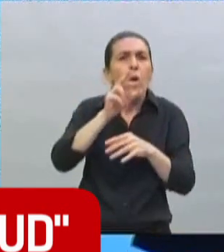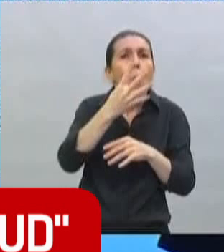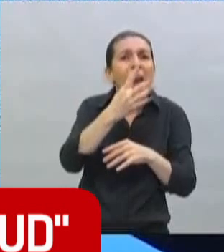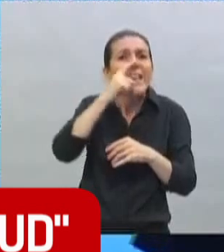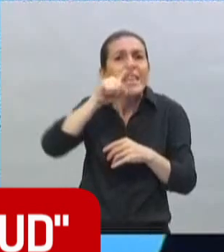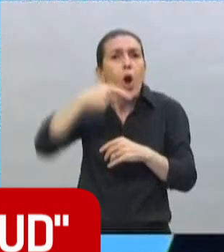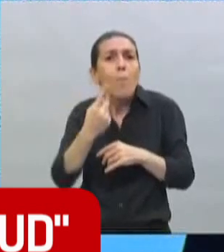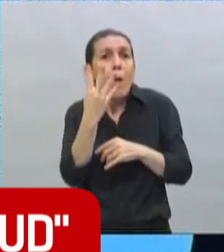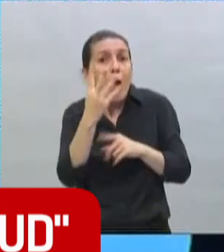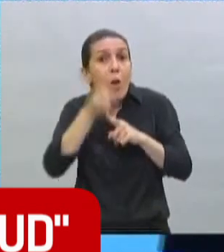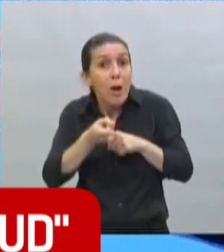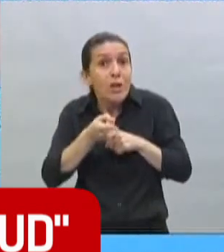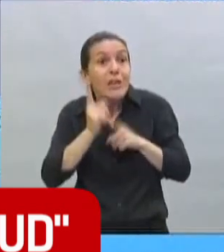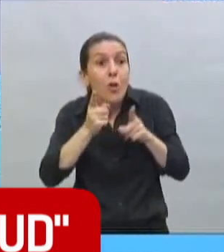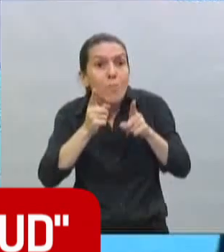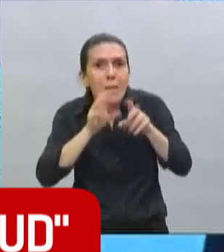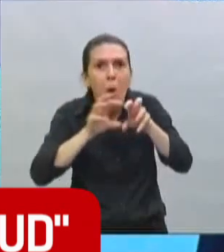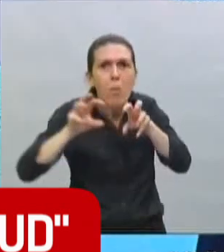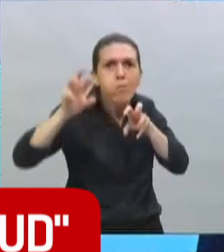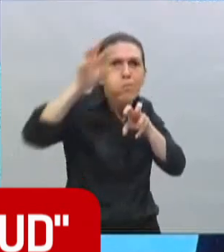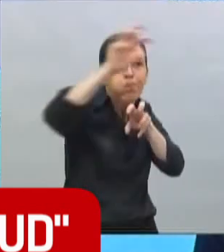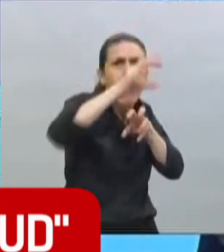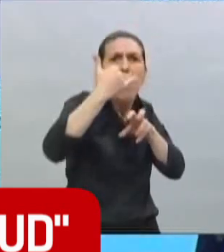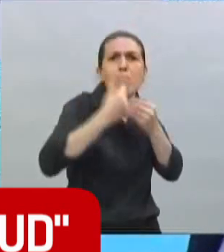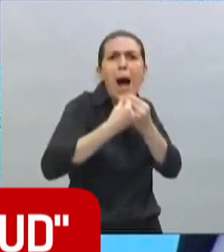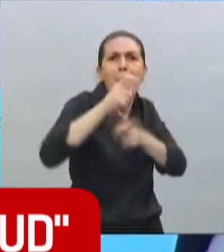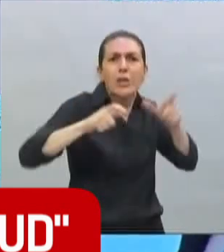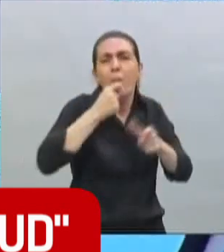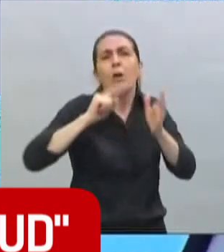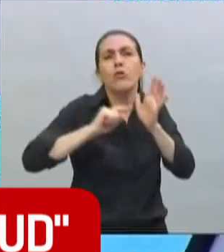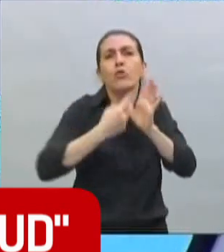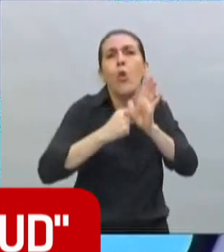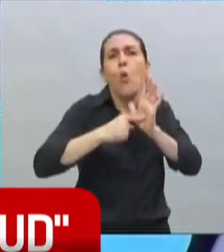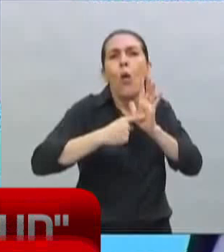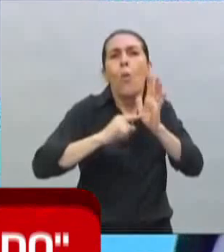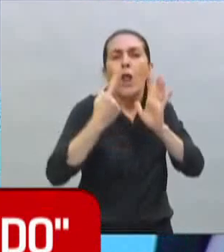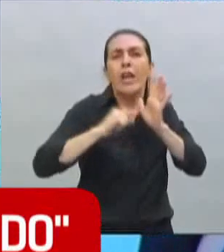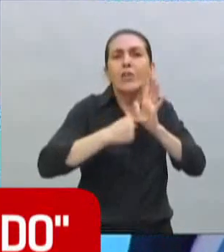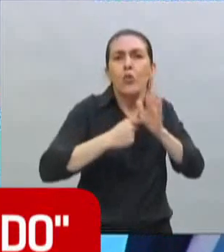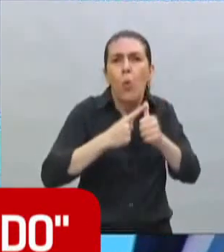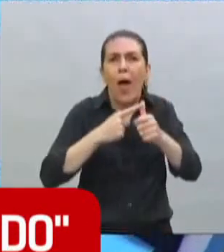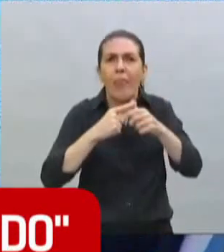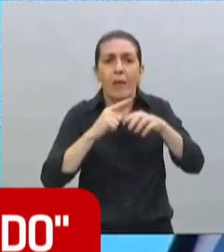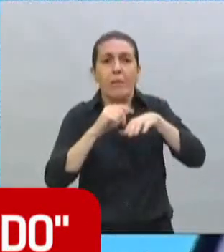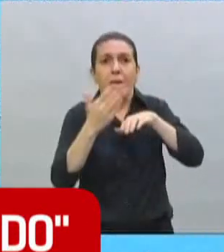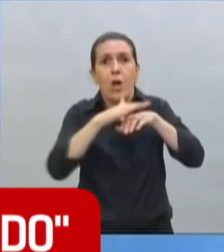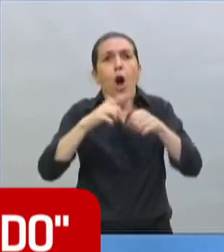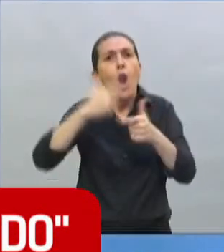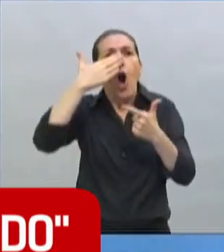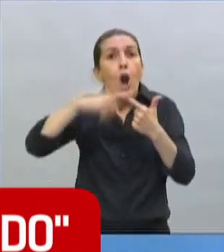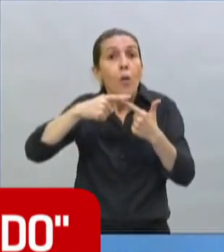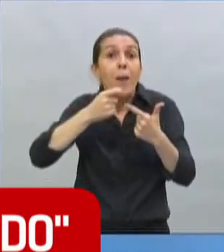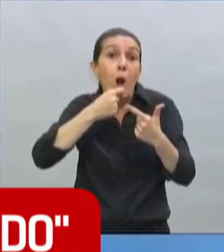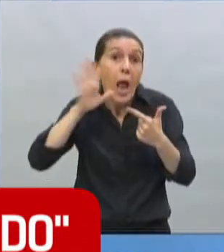47,4% está en los conglomerados urbanos, esto es Ciudad de Buenos Aires y área metropolitana, Córdoba, por ejemplo.